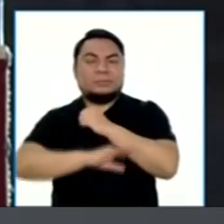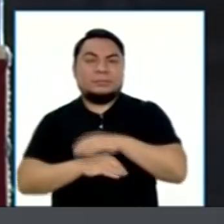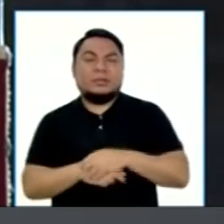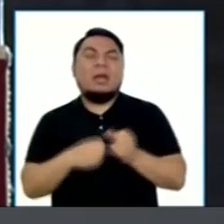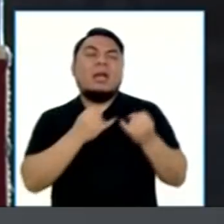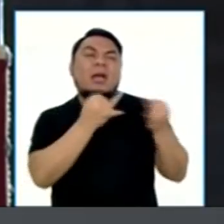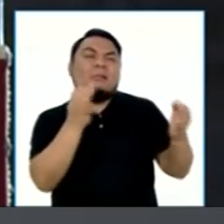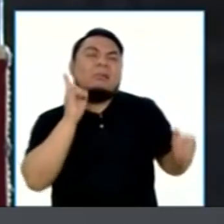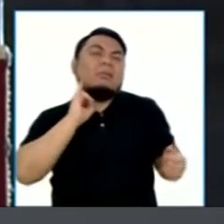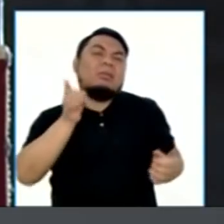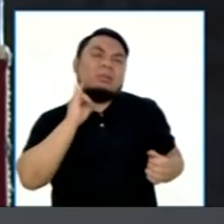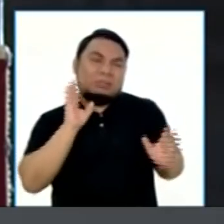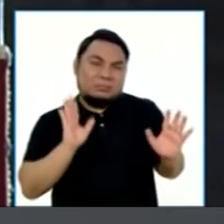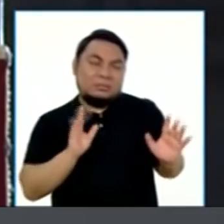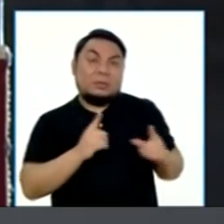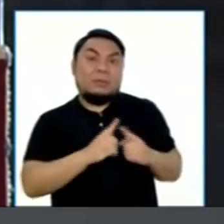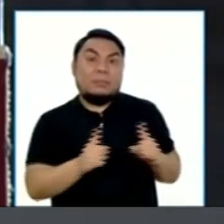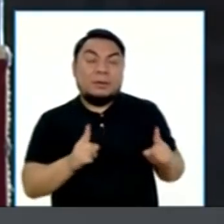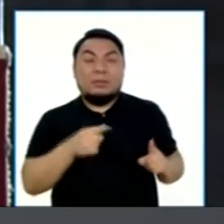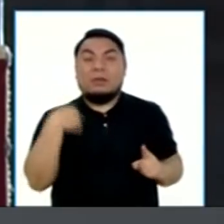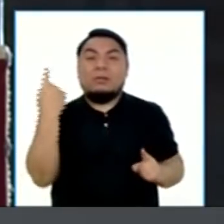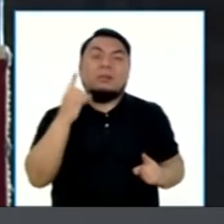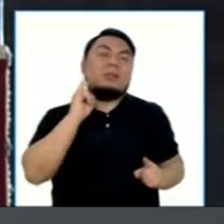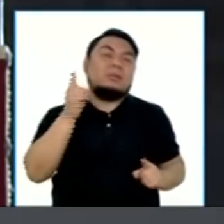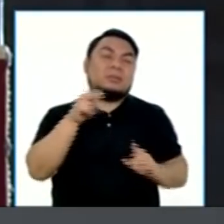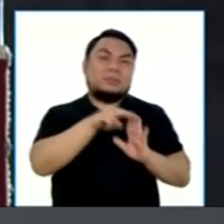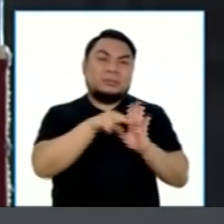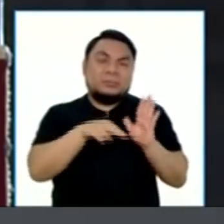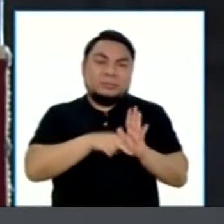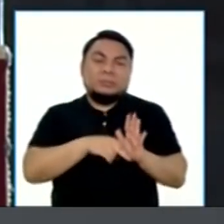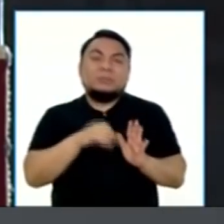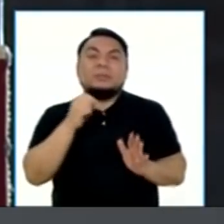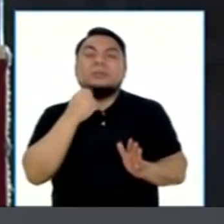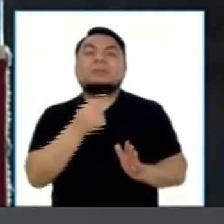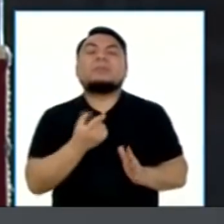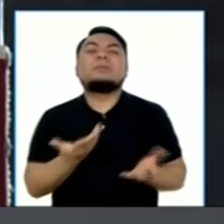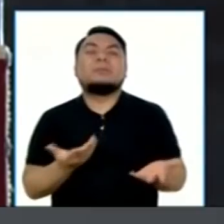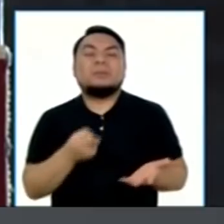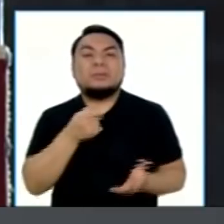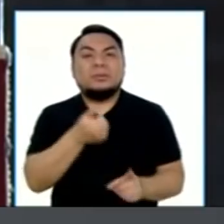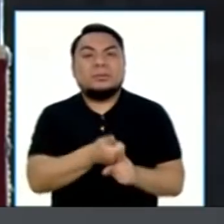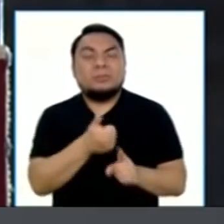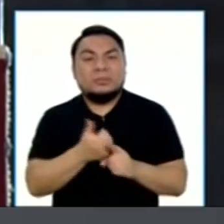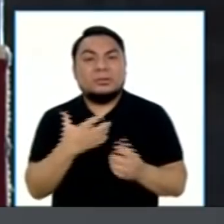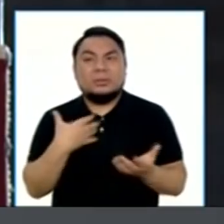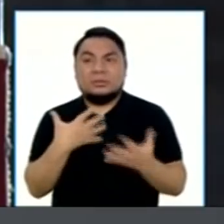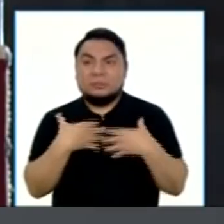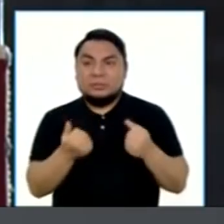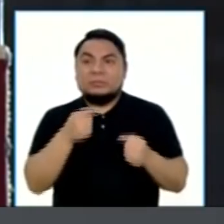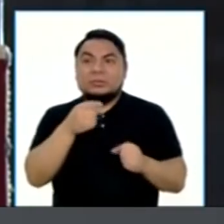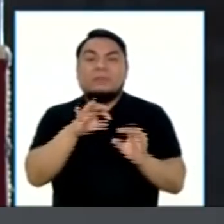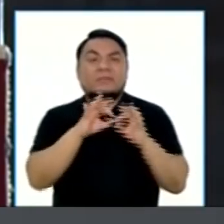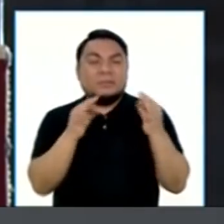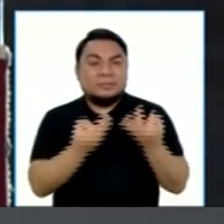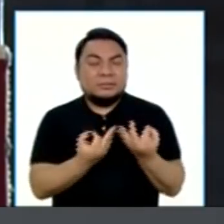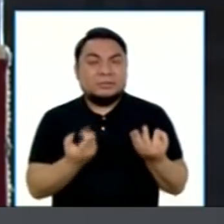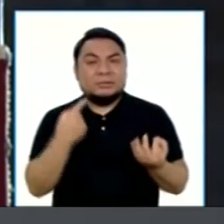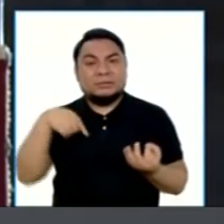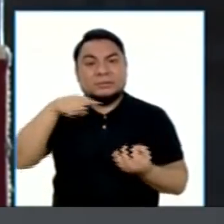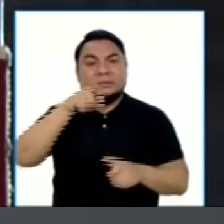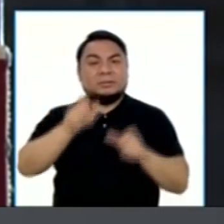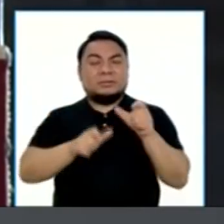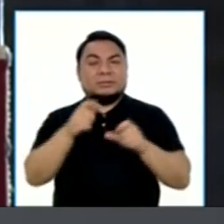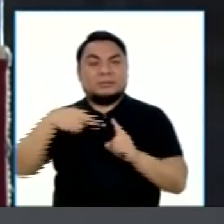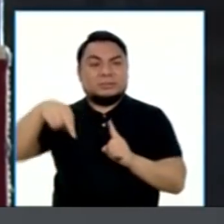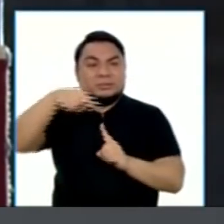transgresoras y ciertamente todos los que transgreden las normas pagan con el precio de su propia salud y la salud de sus familias y de las